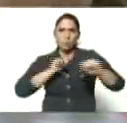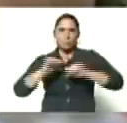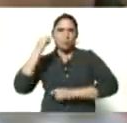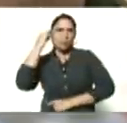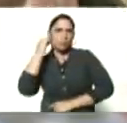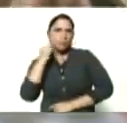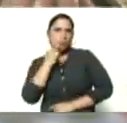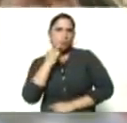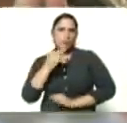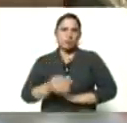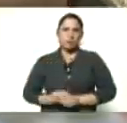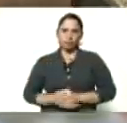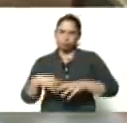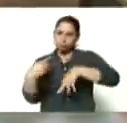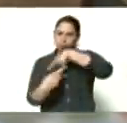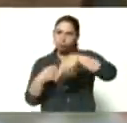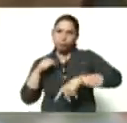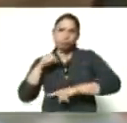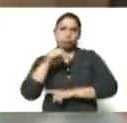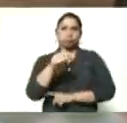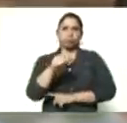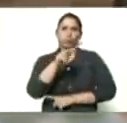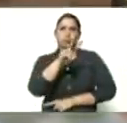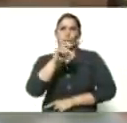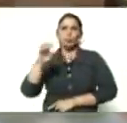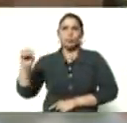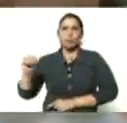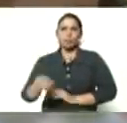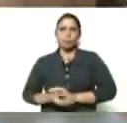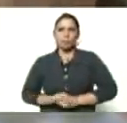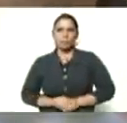bolivariano, revolucionario 200.